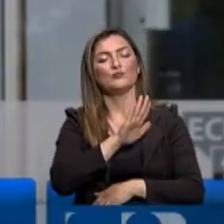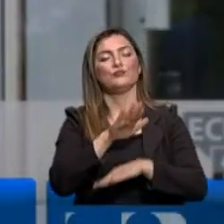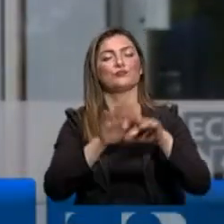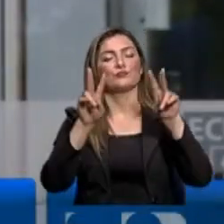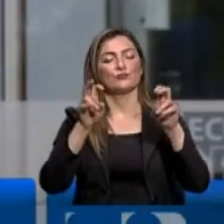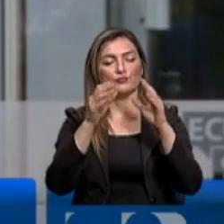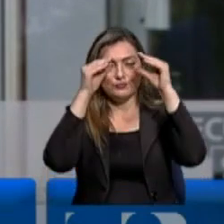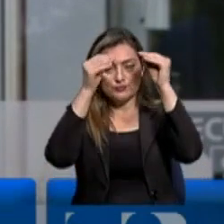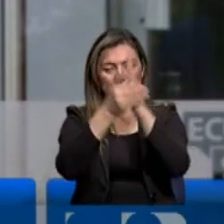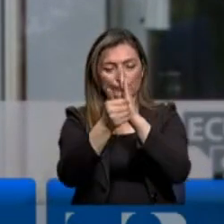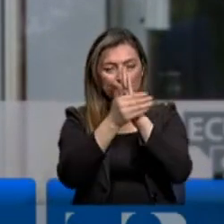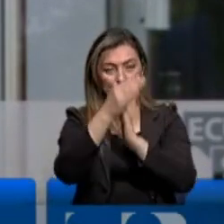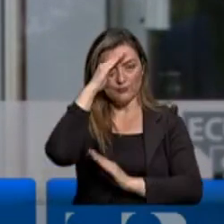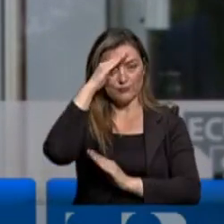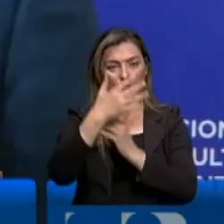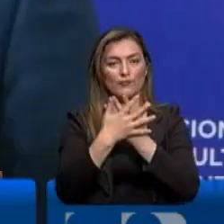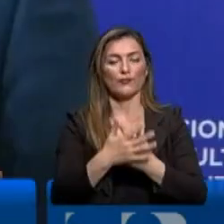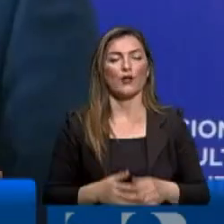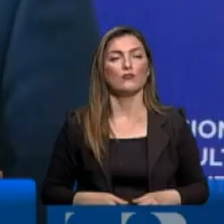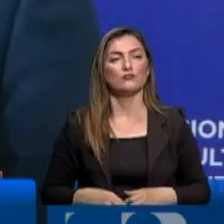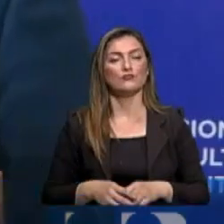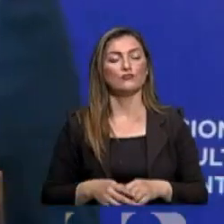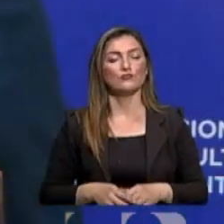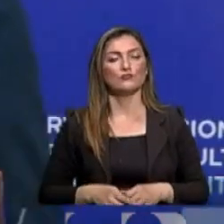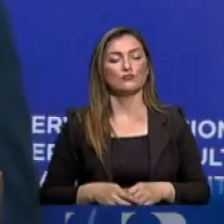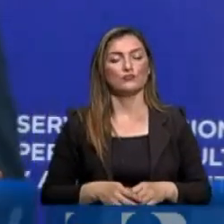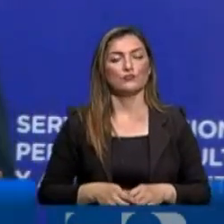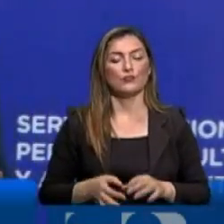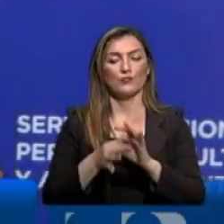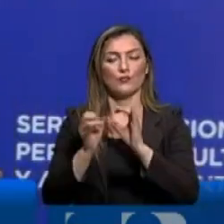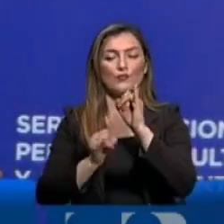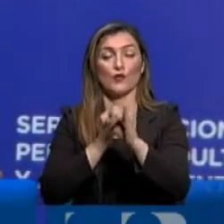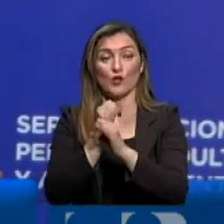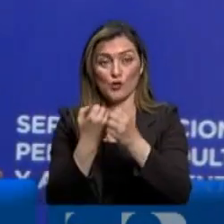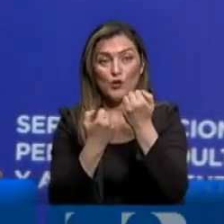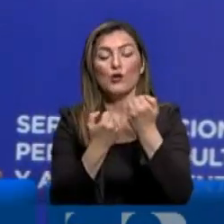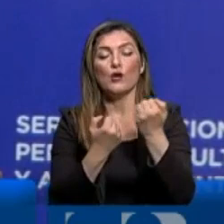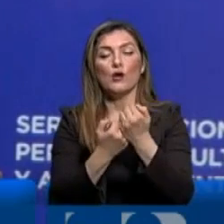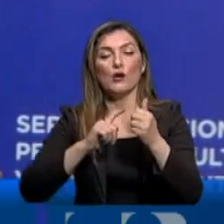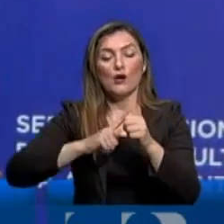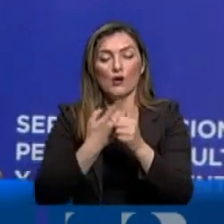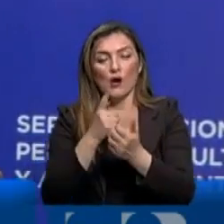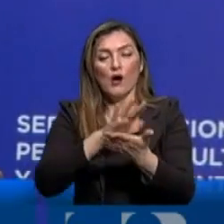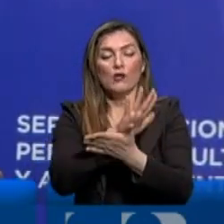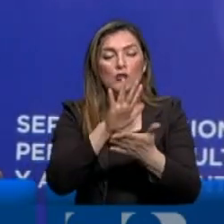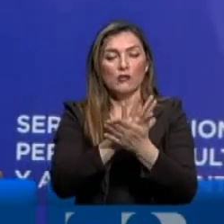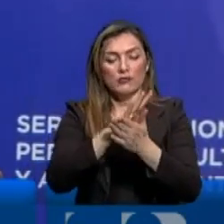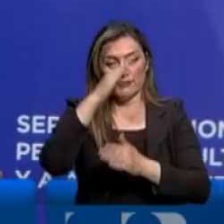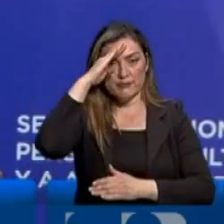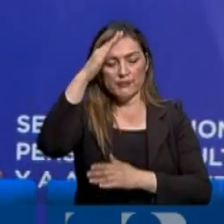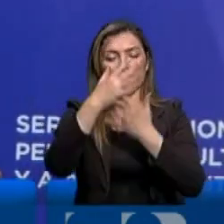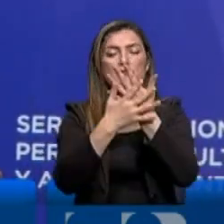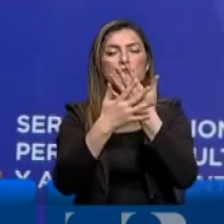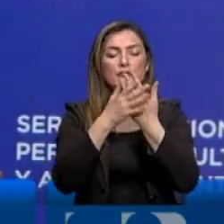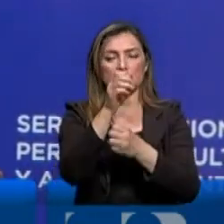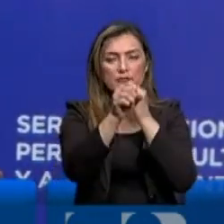la capacitación de guías penitenciarios. Con el apoyo de la cooperación internacional pondremos en marcha la primera escuela penitenciaria